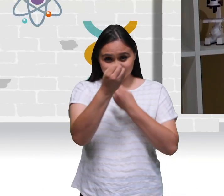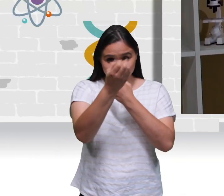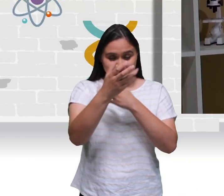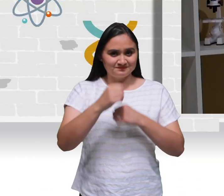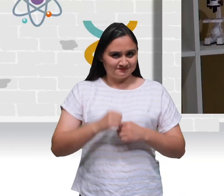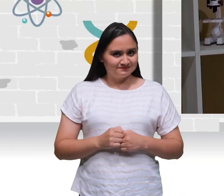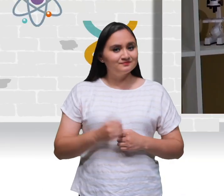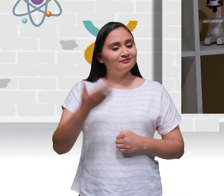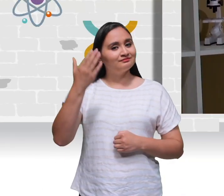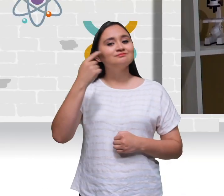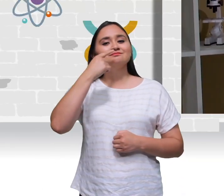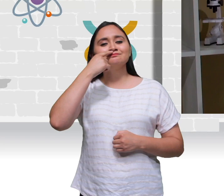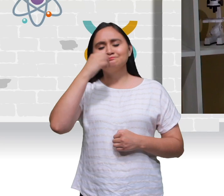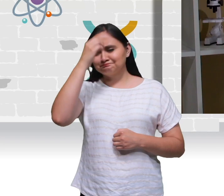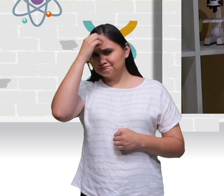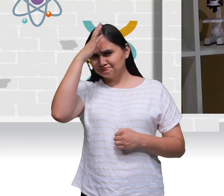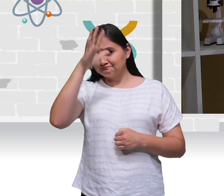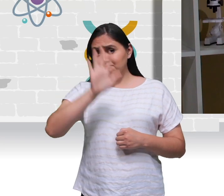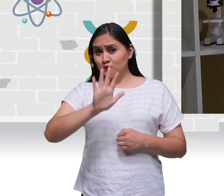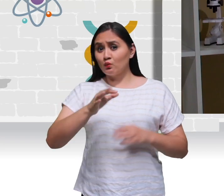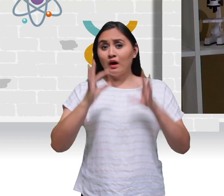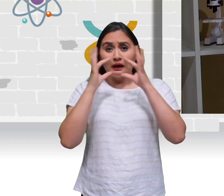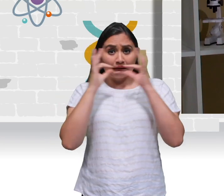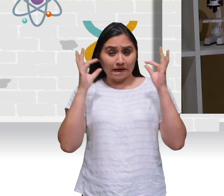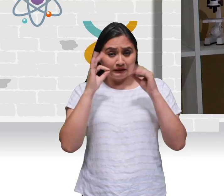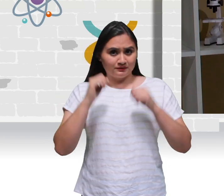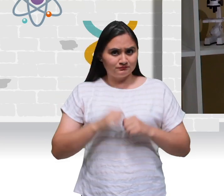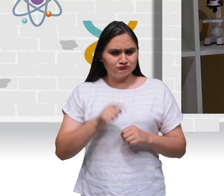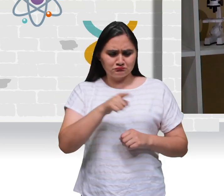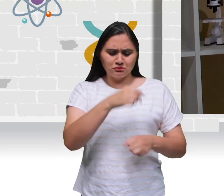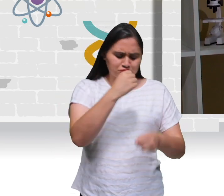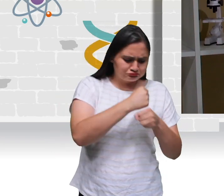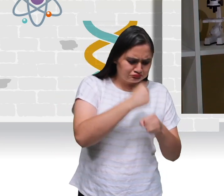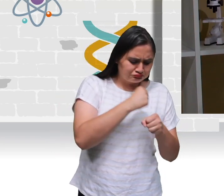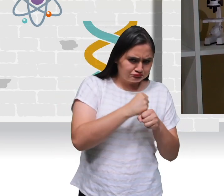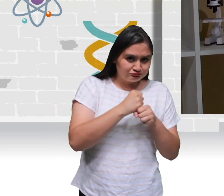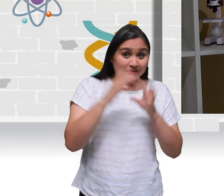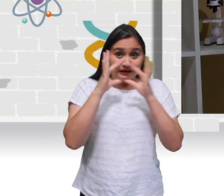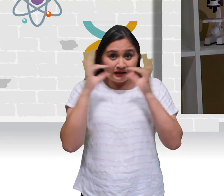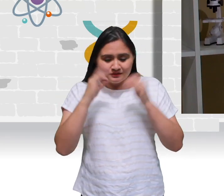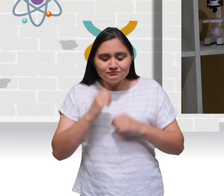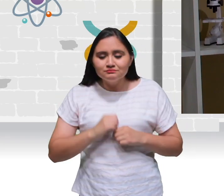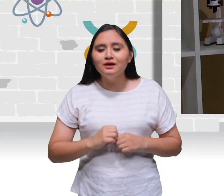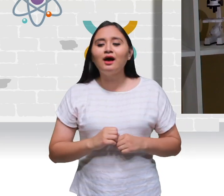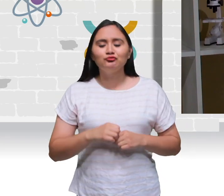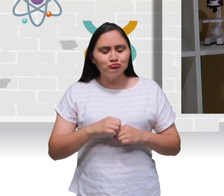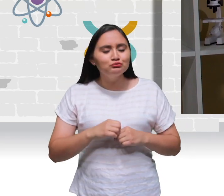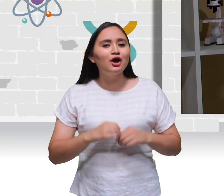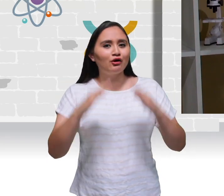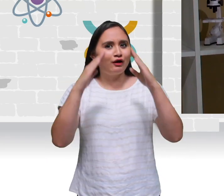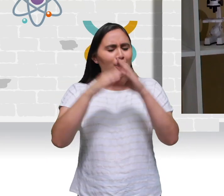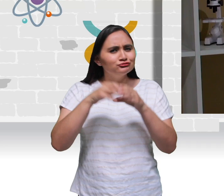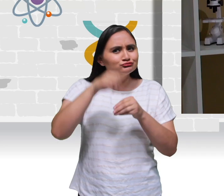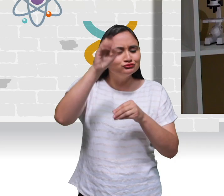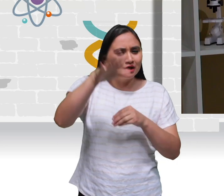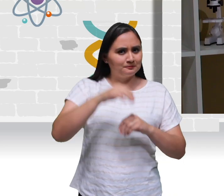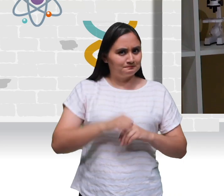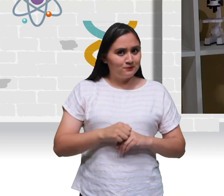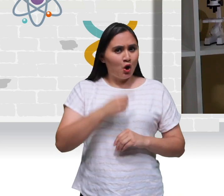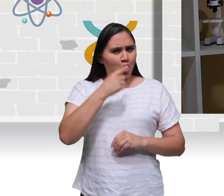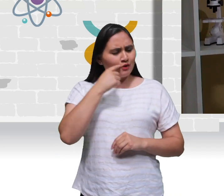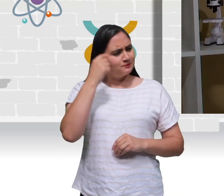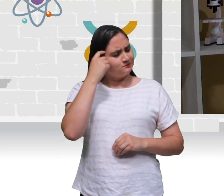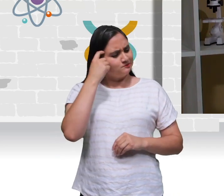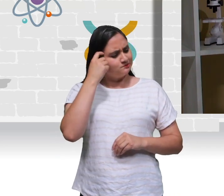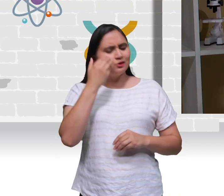Hoy vamos a hablar de un genio que tenía una gata. Mientras que él trabajaba, la gata maullaba para poder salir o entrar de casa.